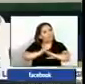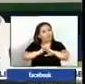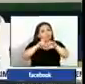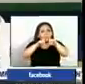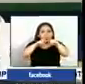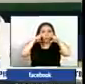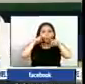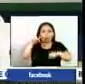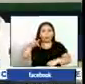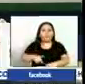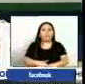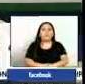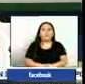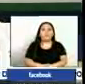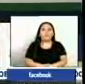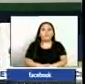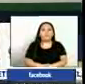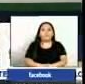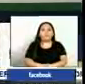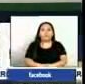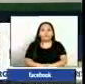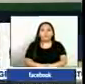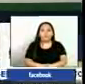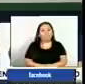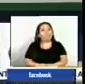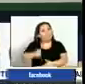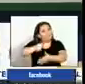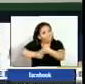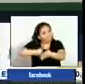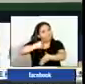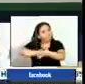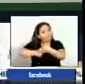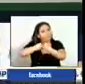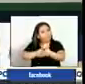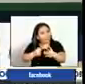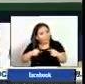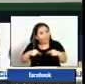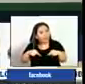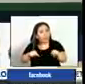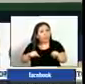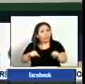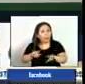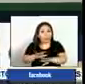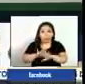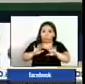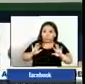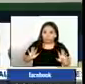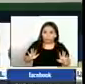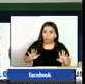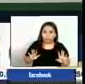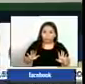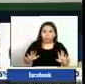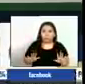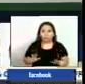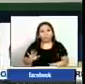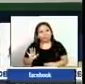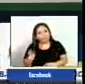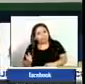ahora tenemos que seguir batallando en esto hasta que se logre entre